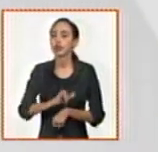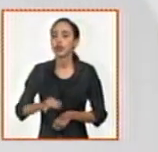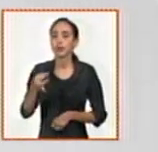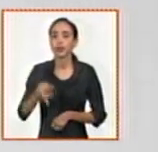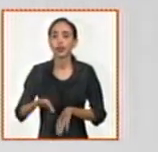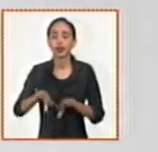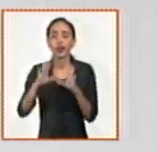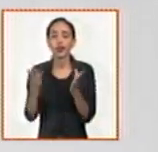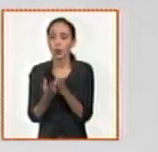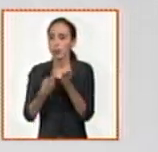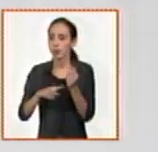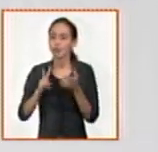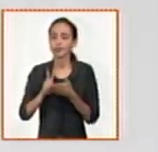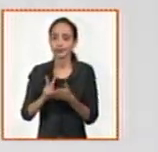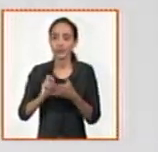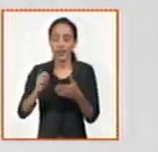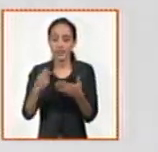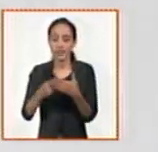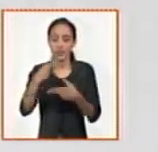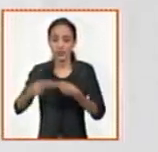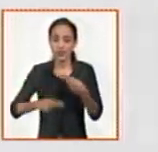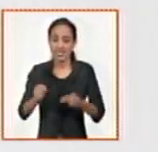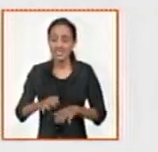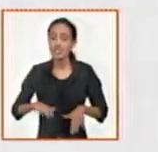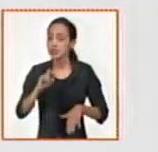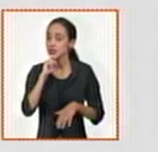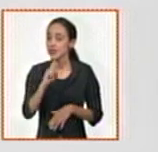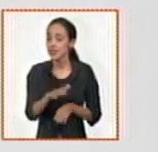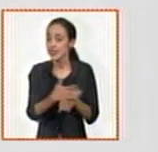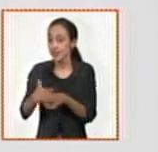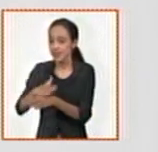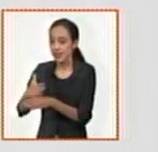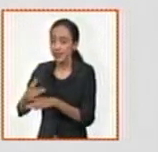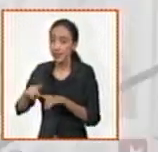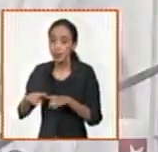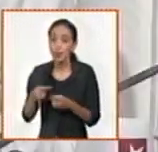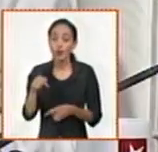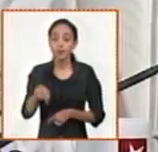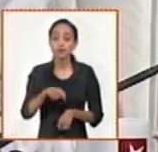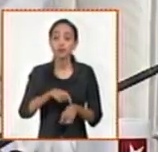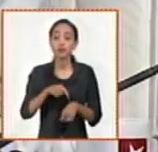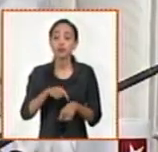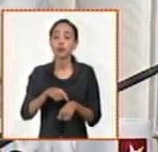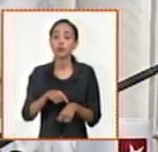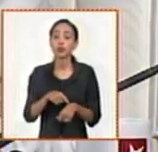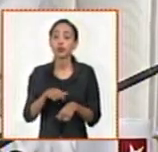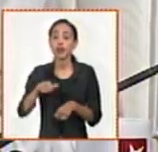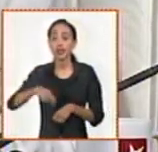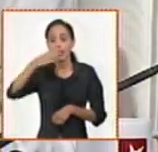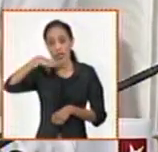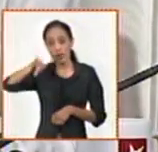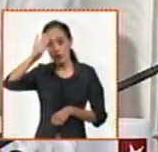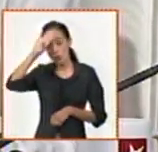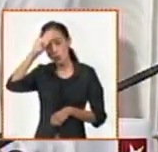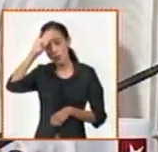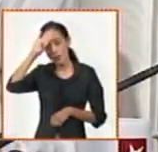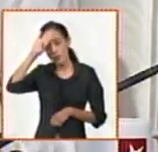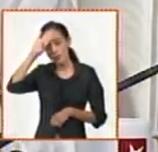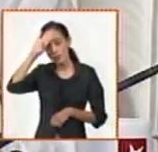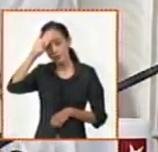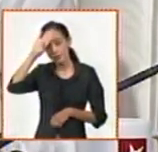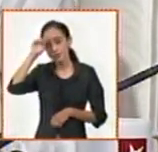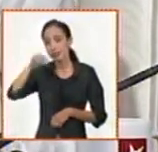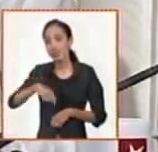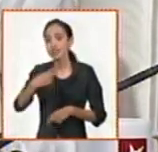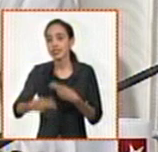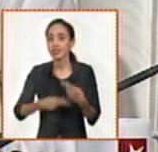las provincias. El evento se desarrolla en un contexto también diferente, porque llega en un momento en que en Cuba...